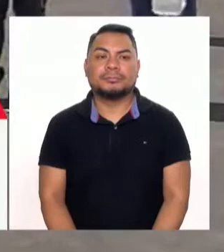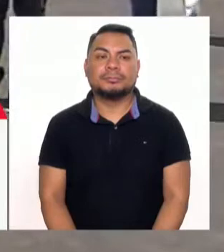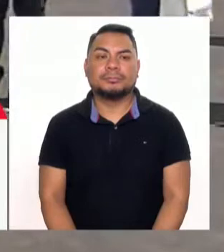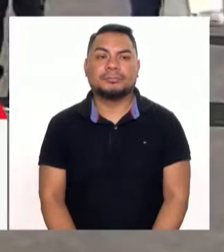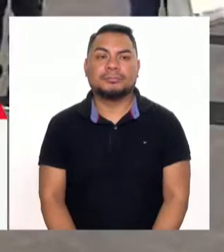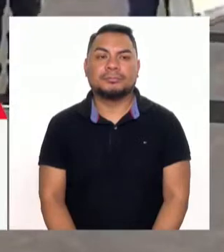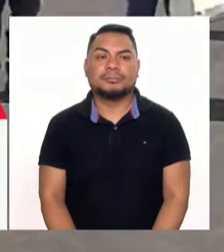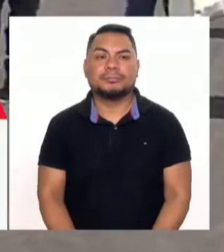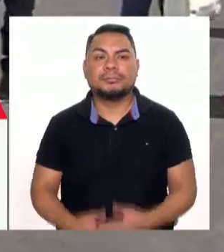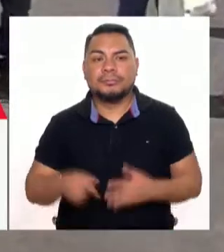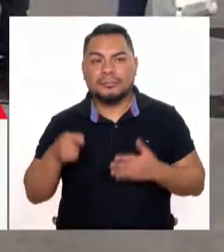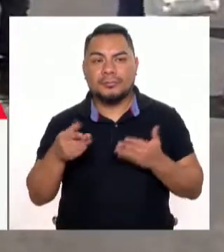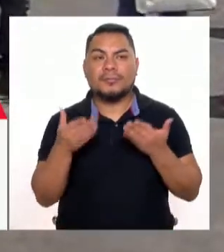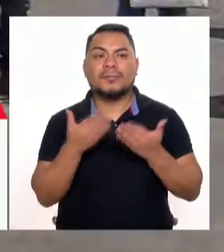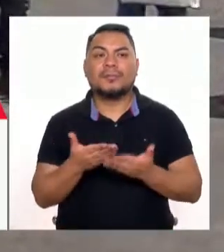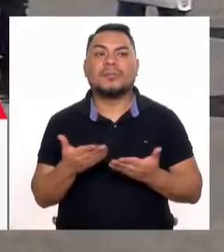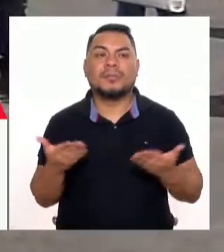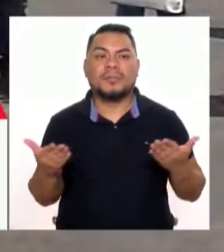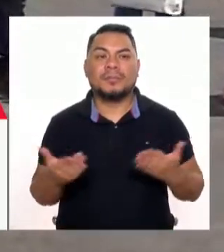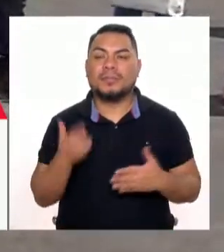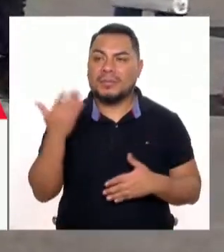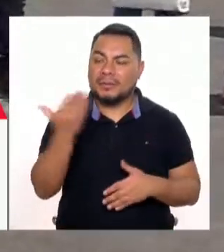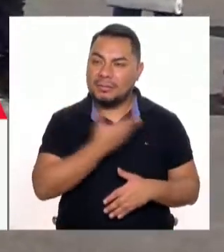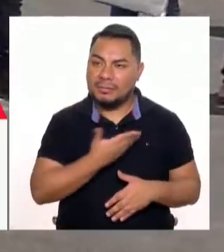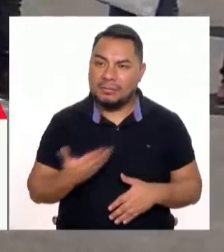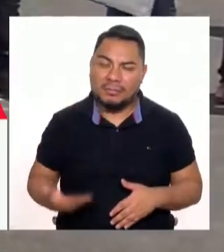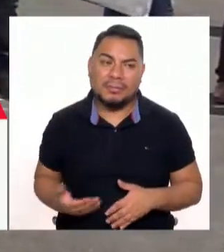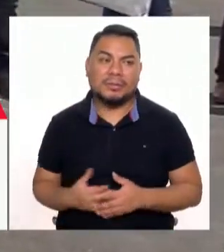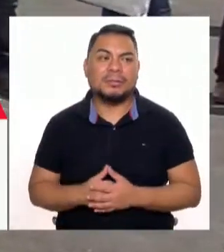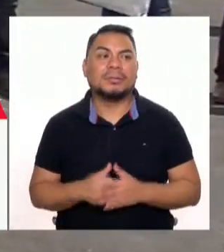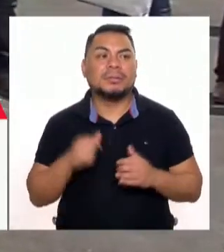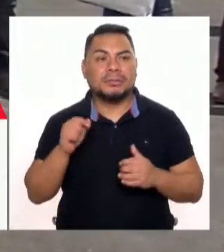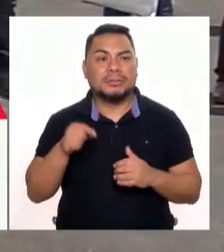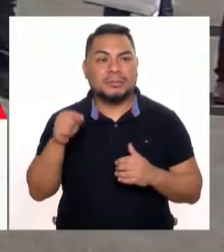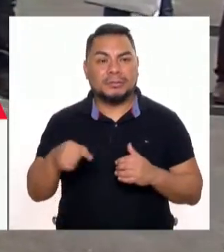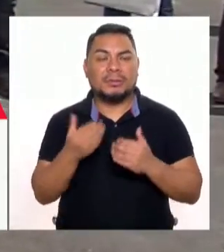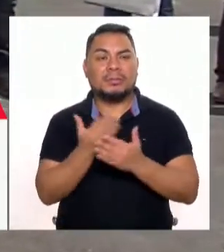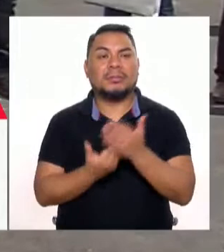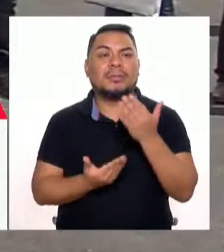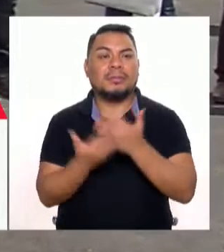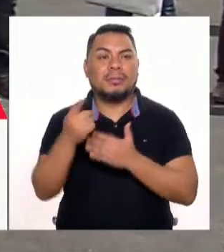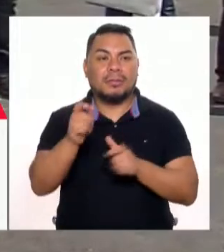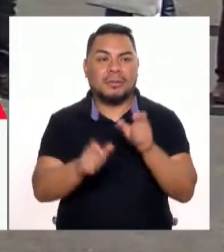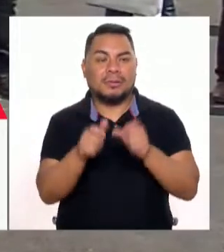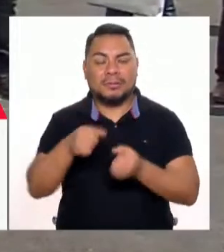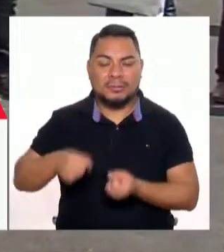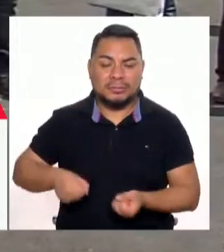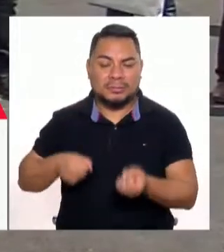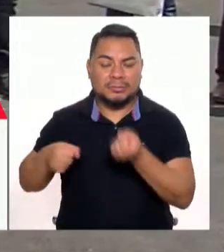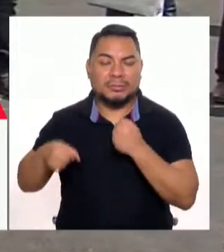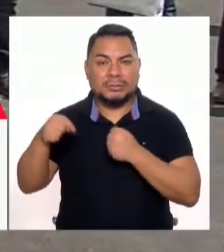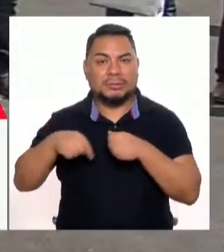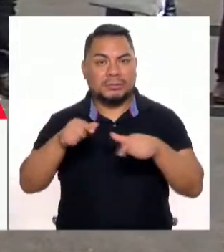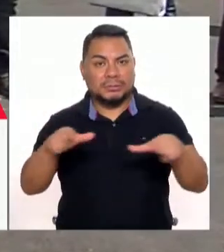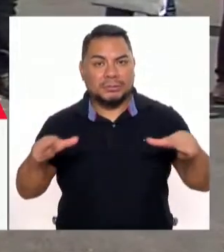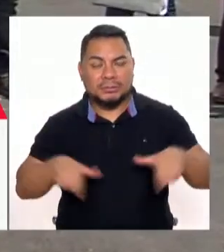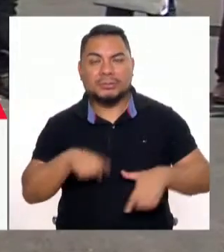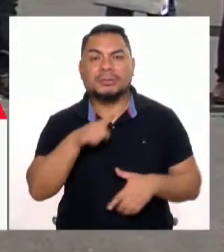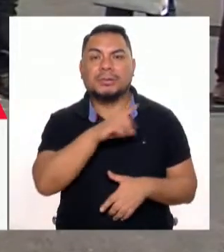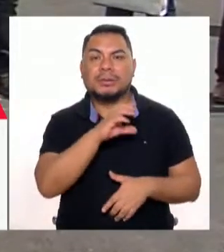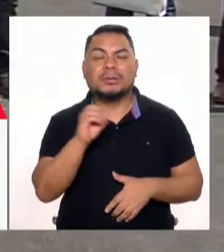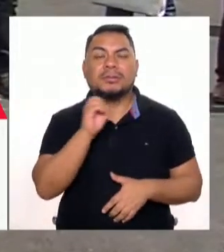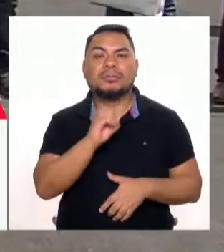son los productos señora presidenta que sale de las manos de nuestros hermanos agricultores aquí 100%